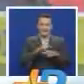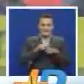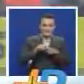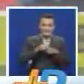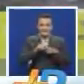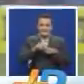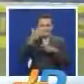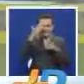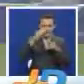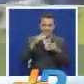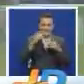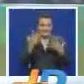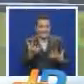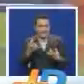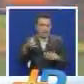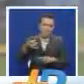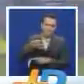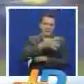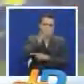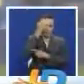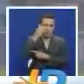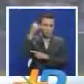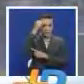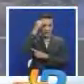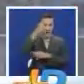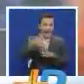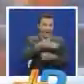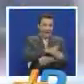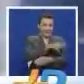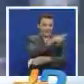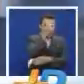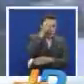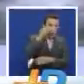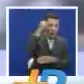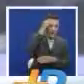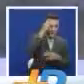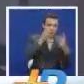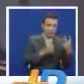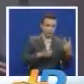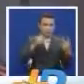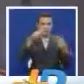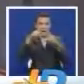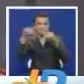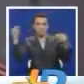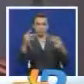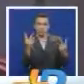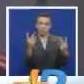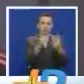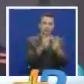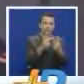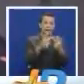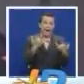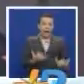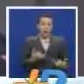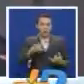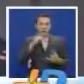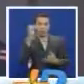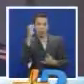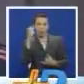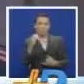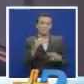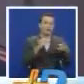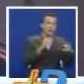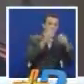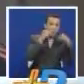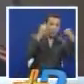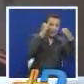se buscará vencer a Holanda, que llega de empatar 2-2 con Japón. Otro partido bastante difícil, otra selección mundialista,